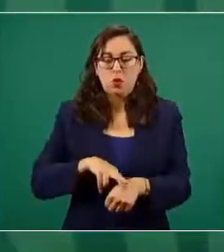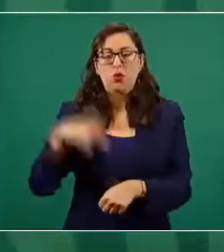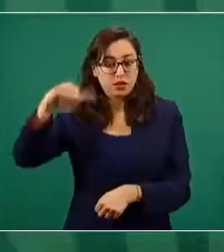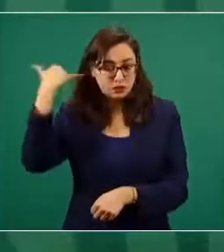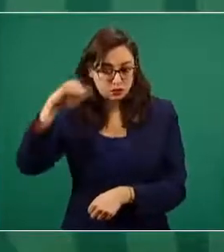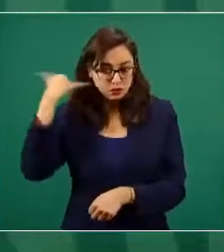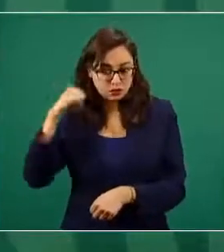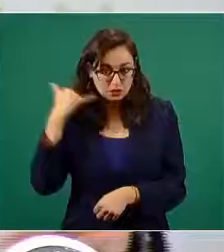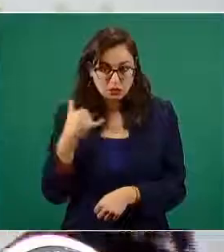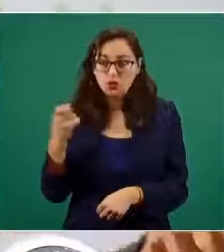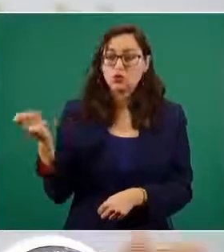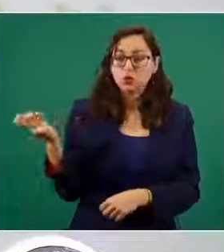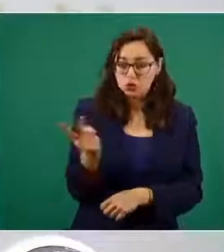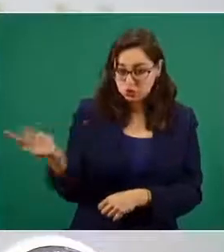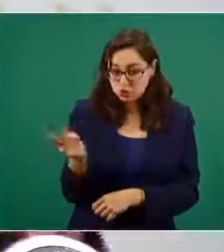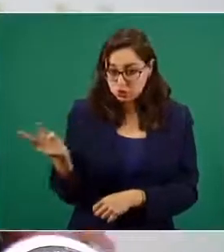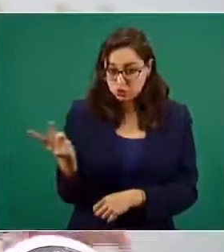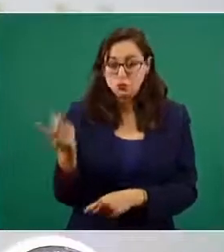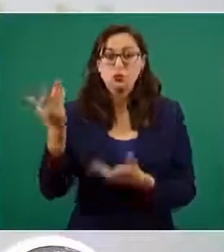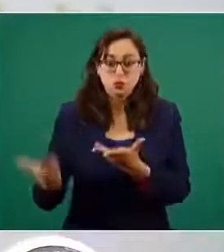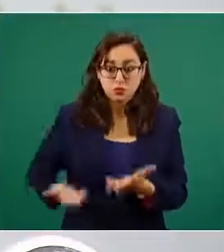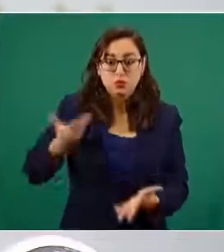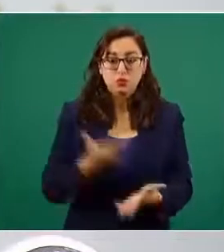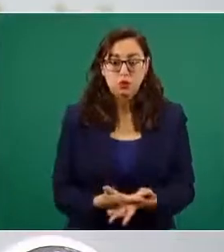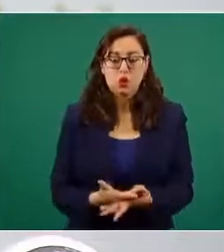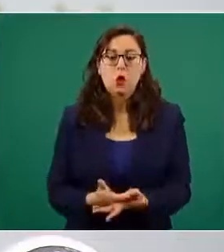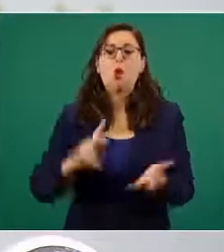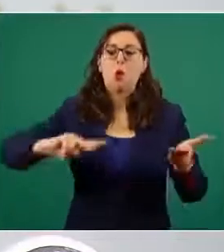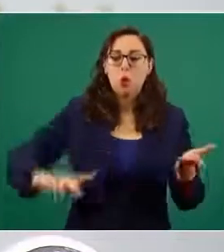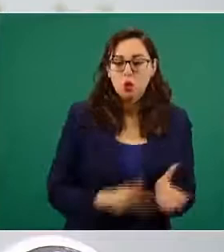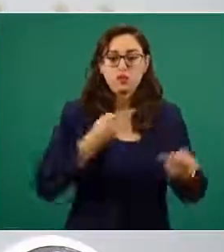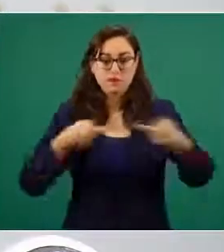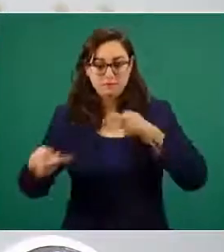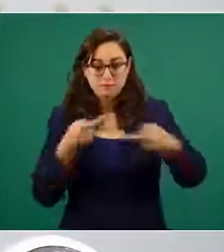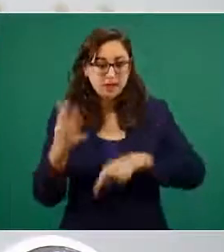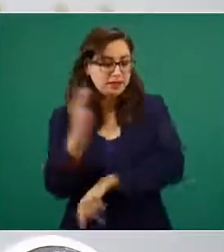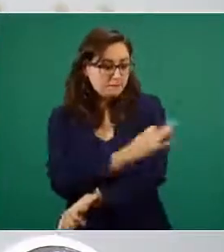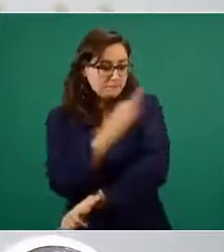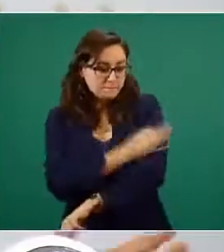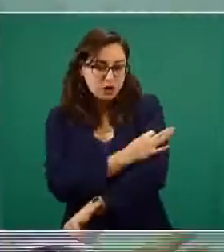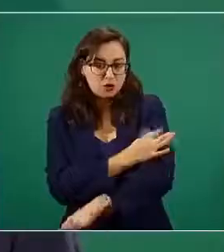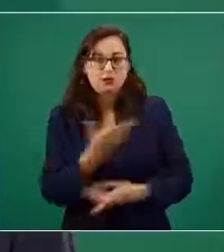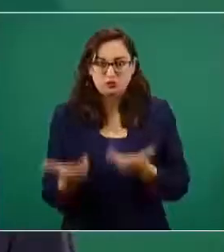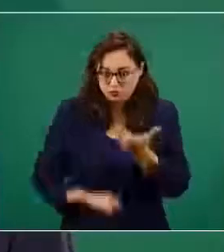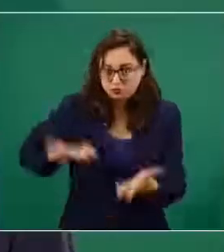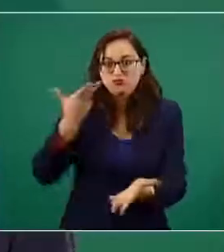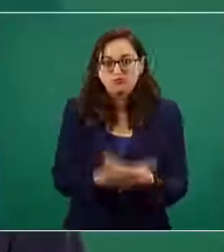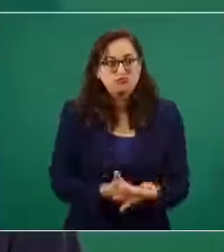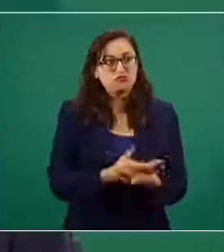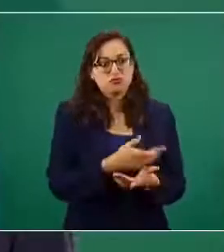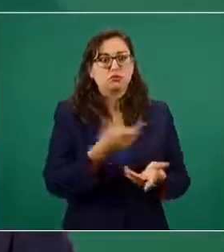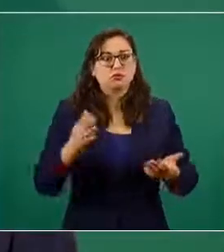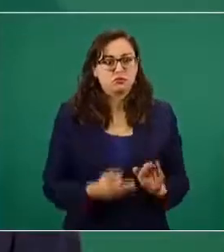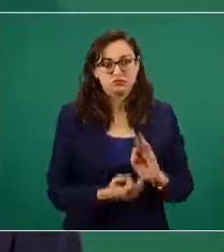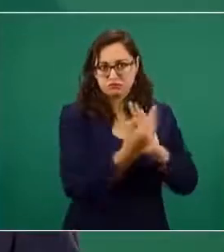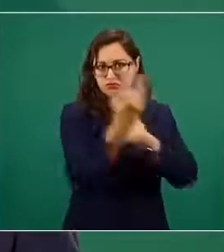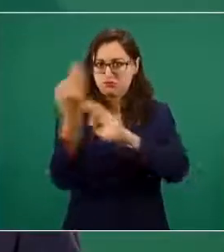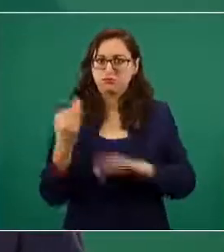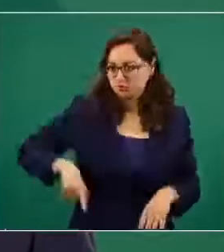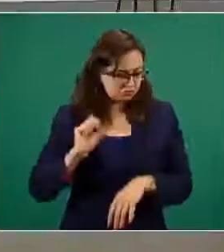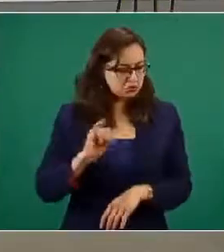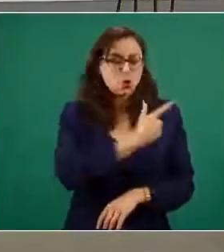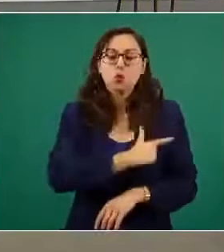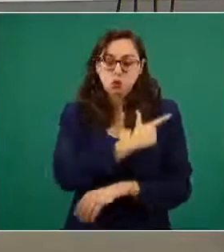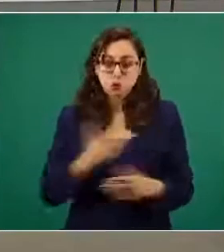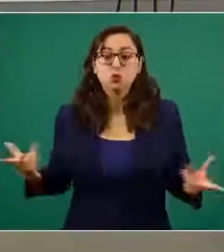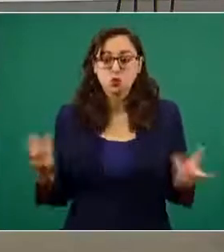de Yucatán, nos han pedido que presentemos nuevamente la actualización del plan de vacunación ante las y los gobernadores, lo cual haremos con muchísimo gusto para seguir construyendo este esfuerzo